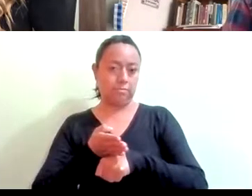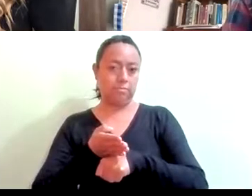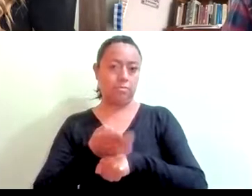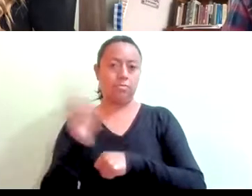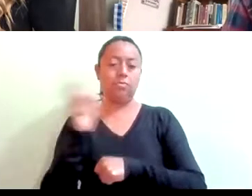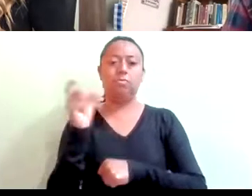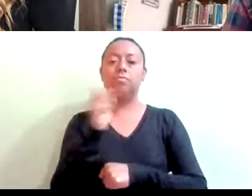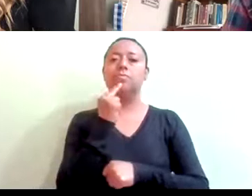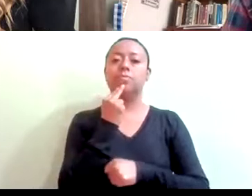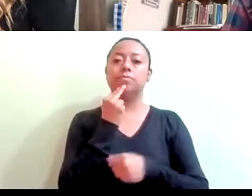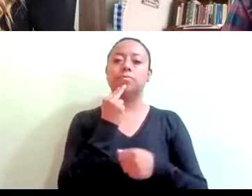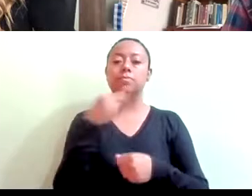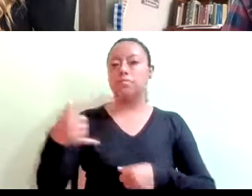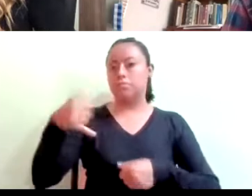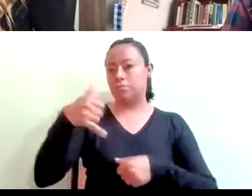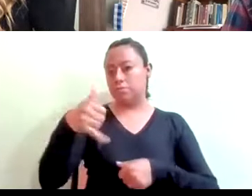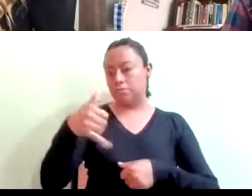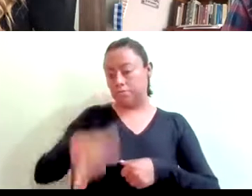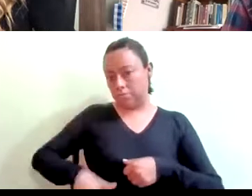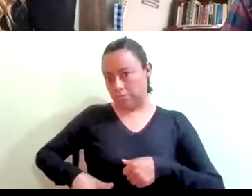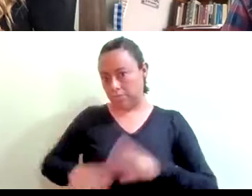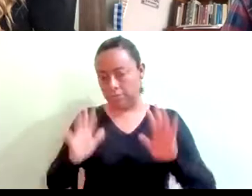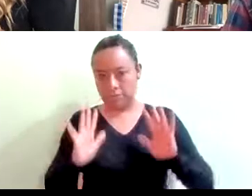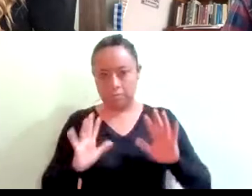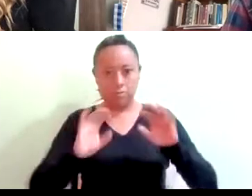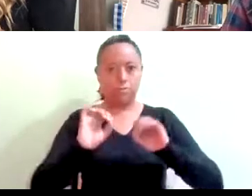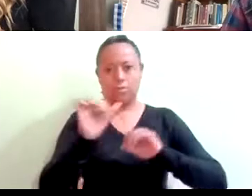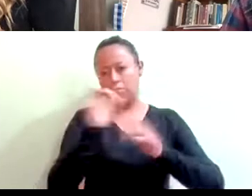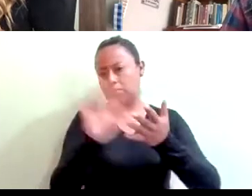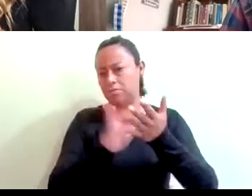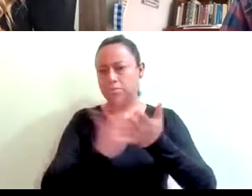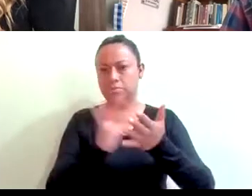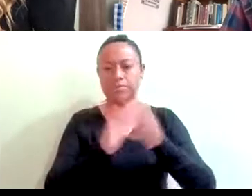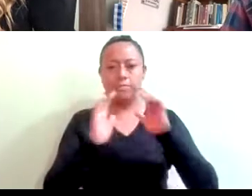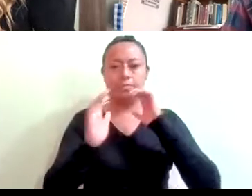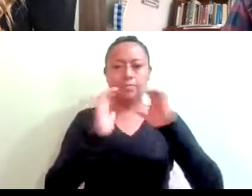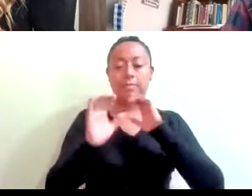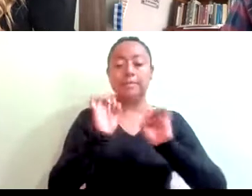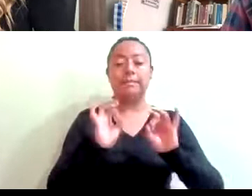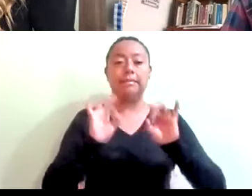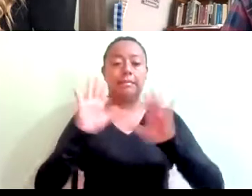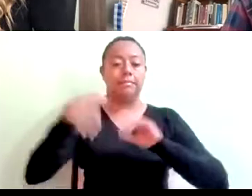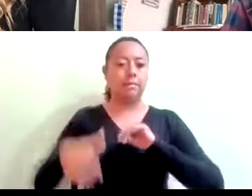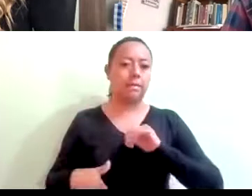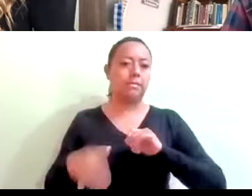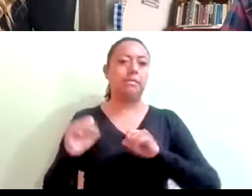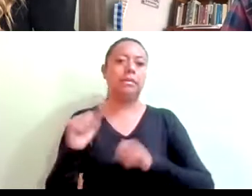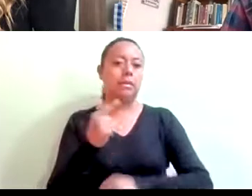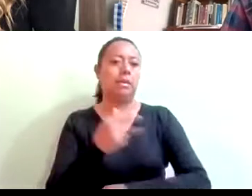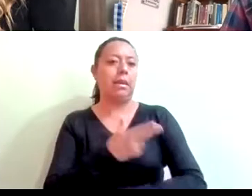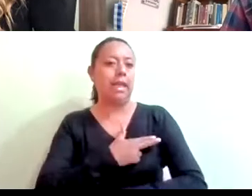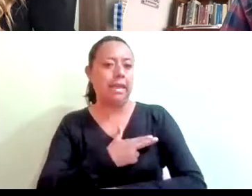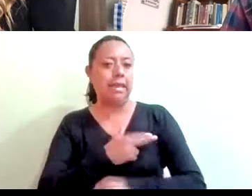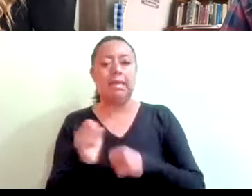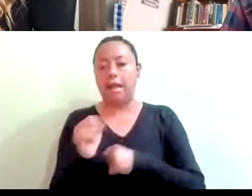celular o cualquier otro dispositivo de comunicación si se está manejando y ocurre alguna lesión o algún accidente, ¿no?